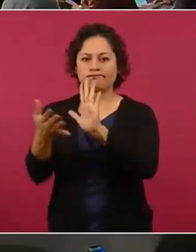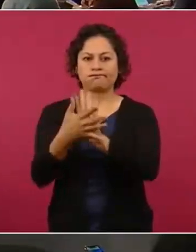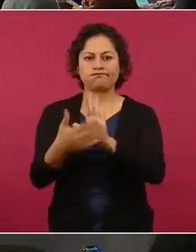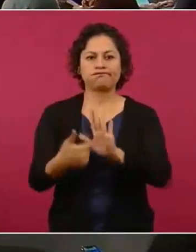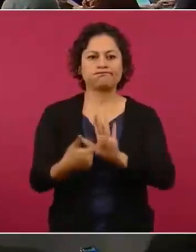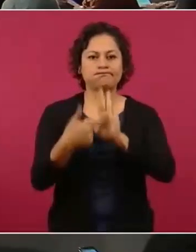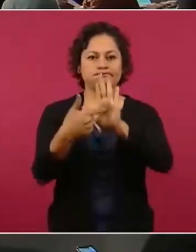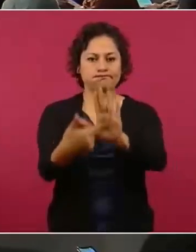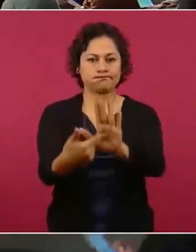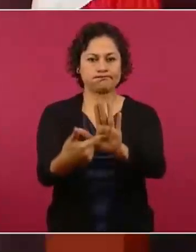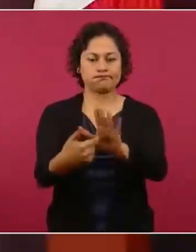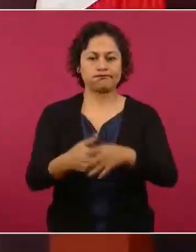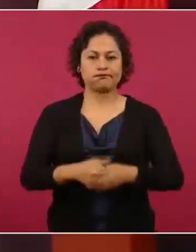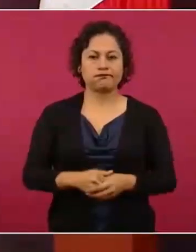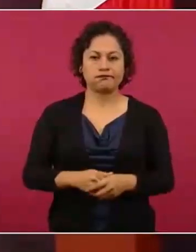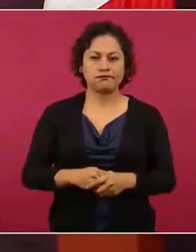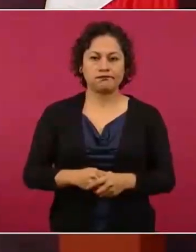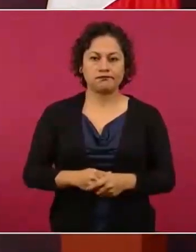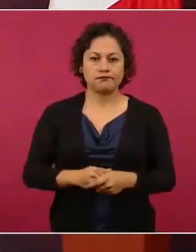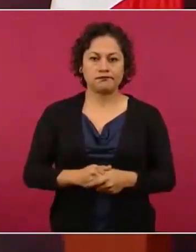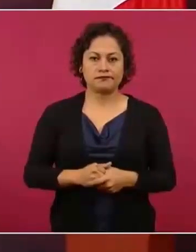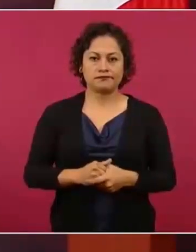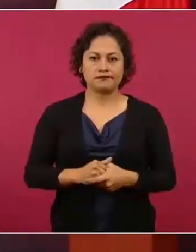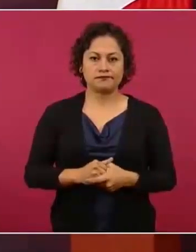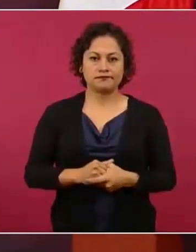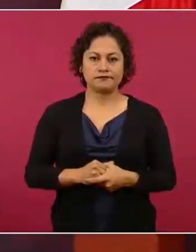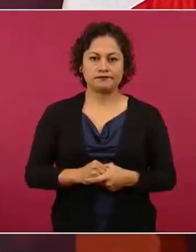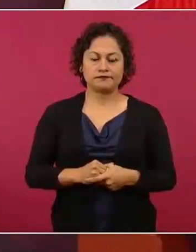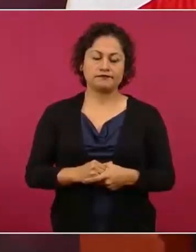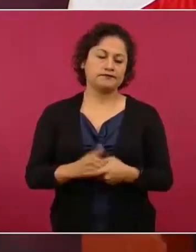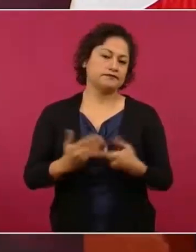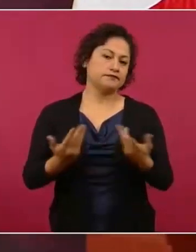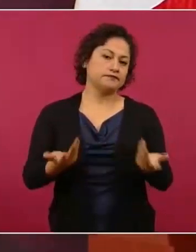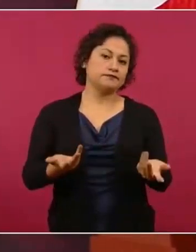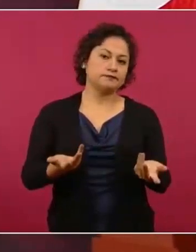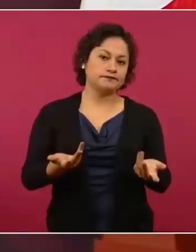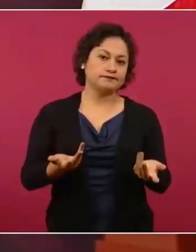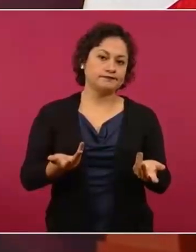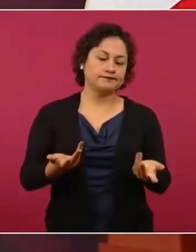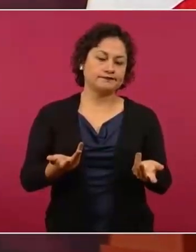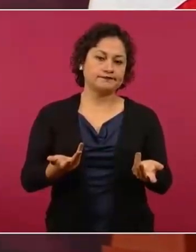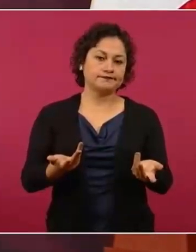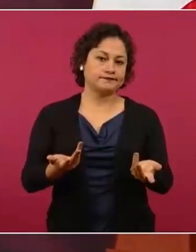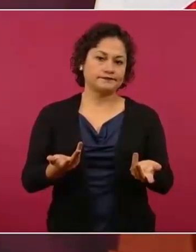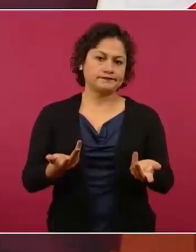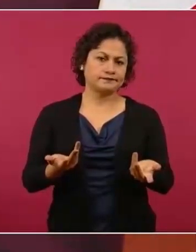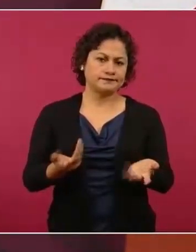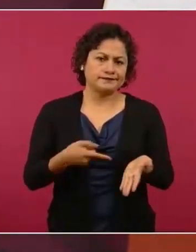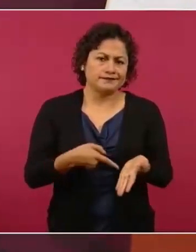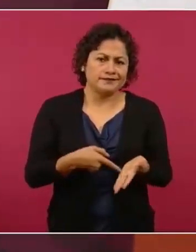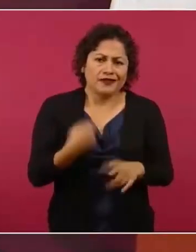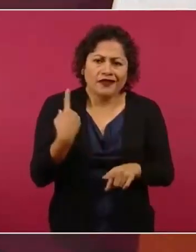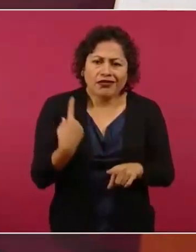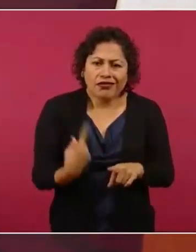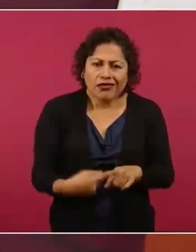y no hay convocantes